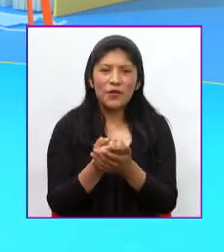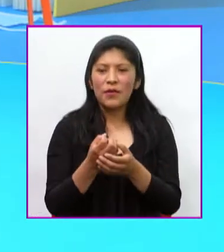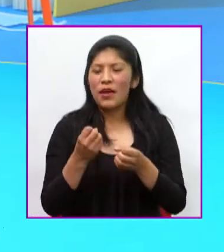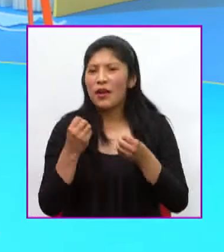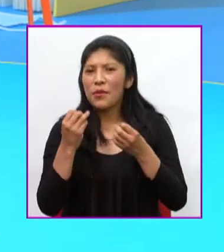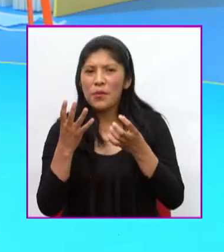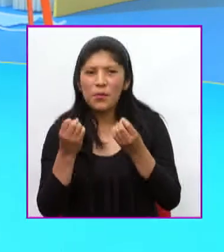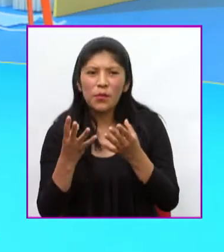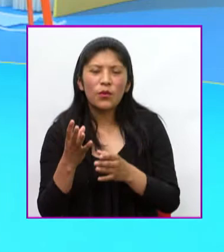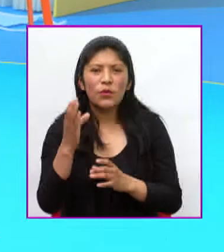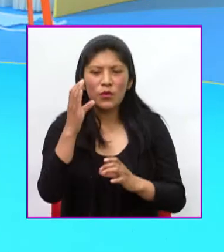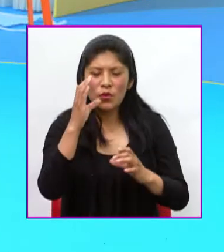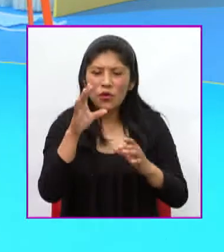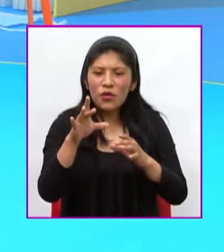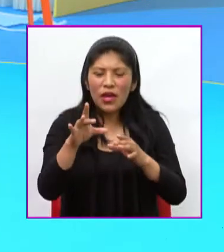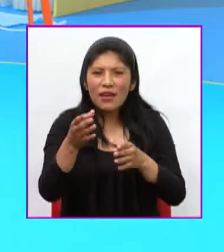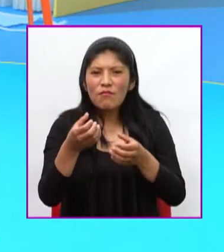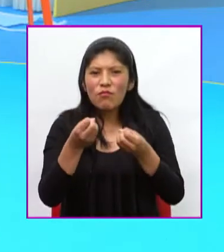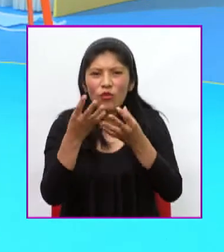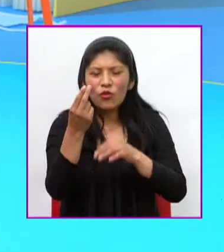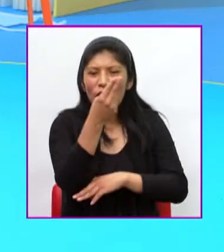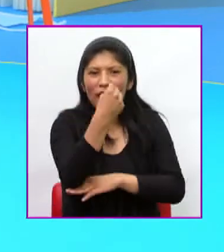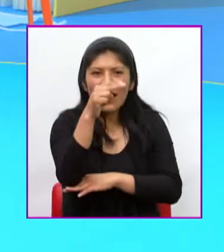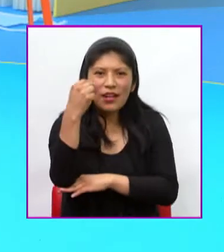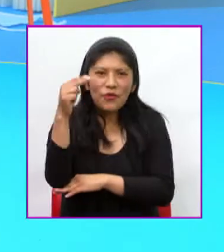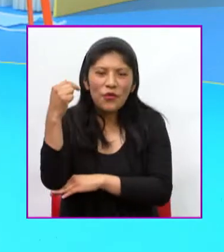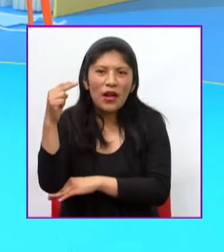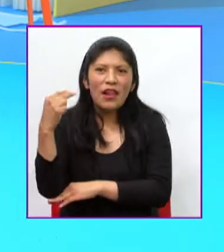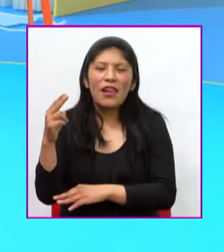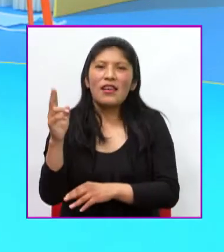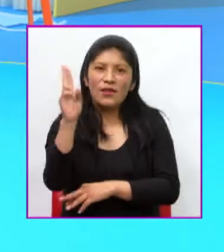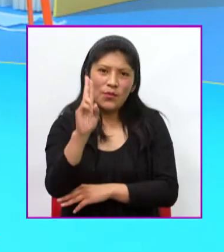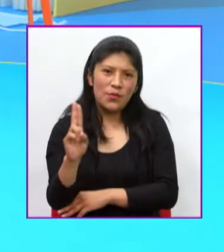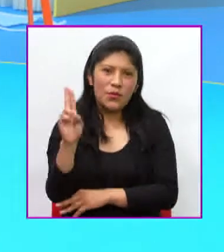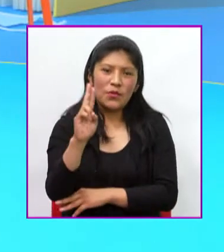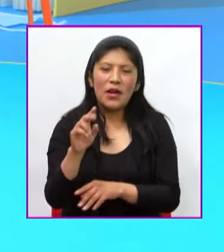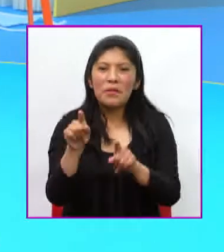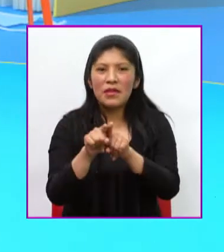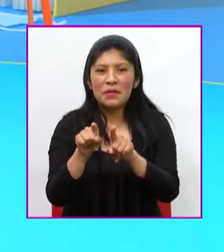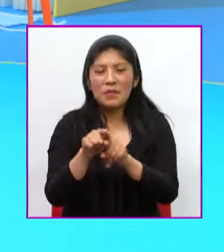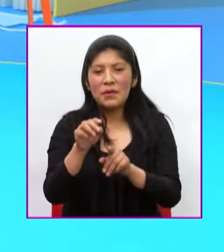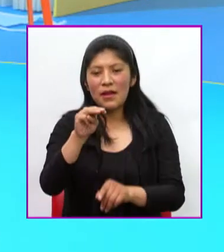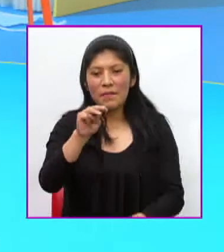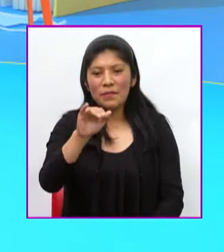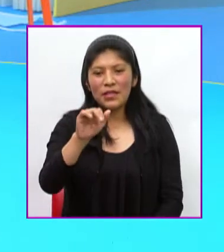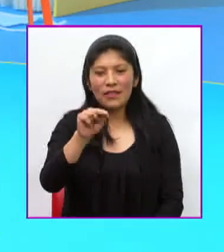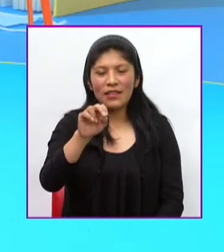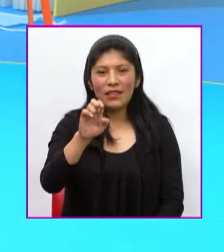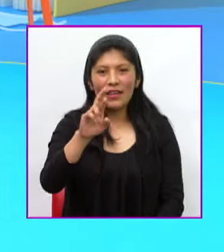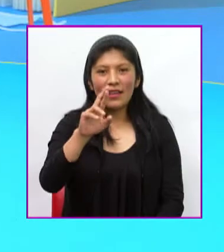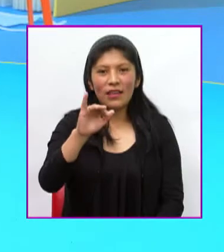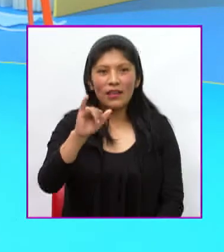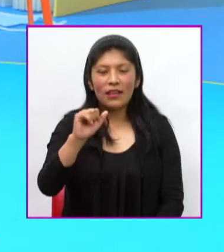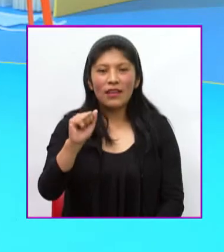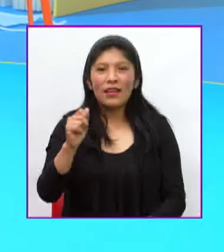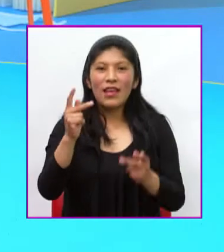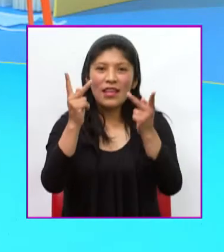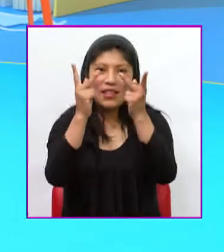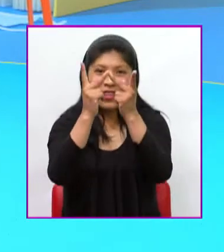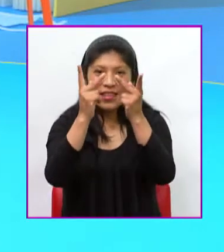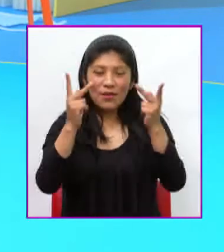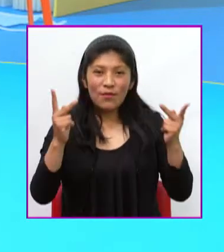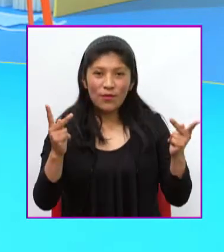explotación de los recursos naturales. Hablamos de la minería, en el Cerro Rico de